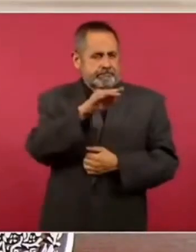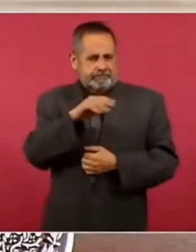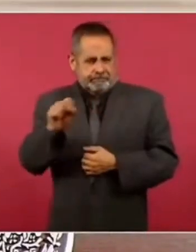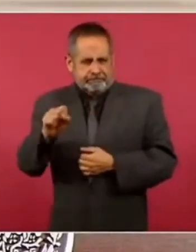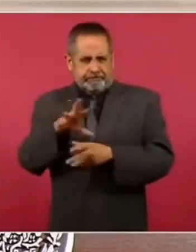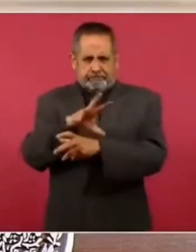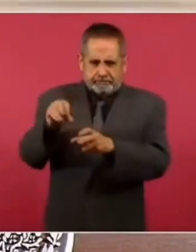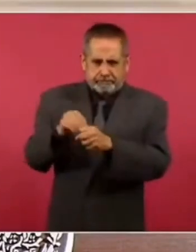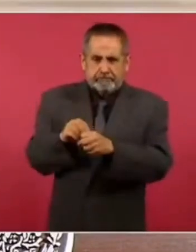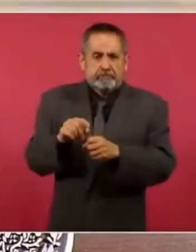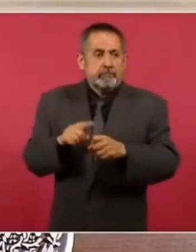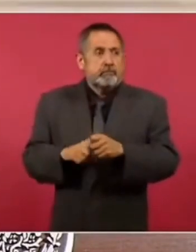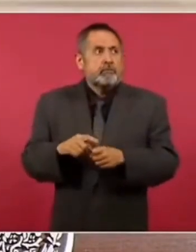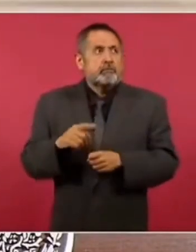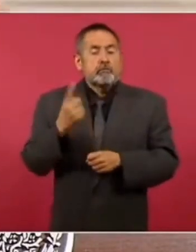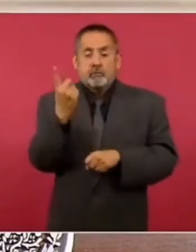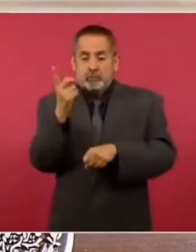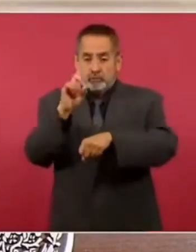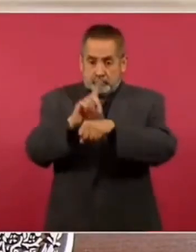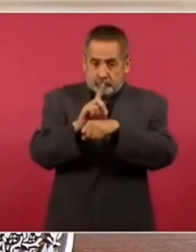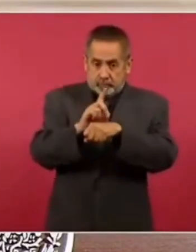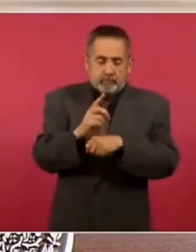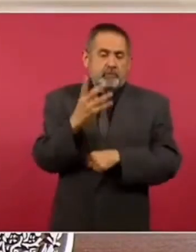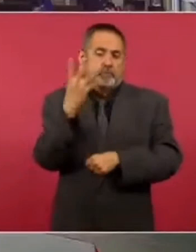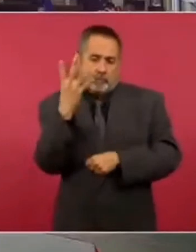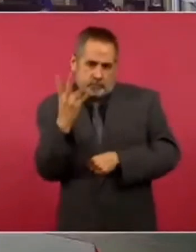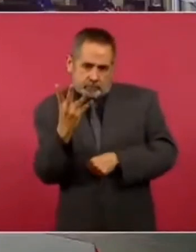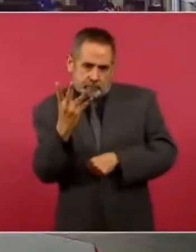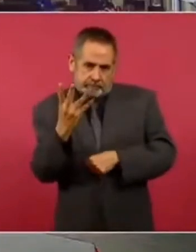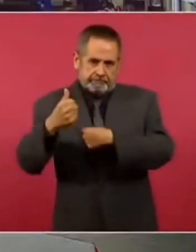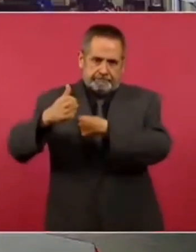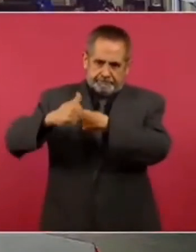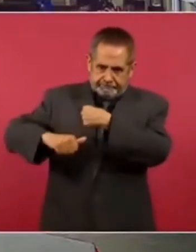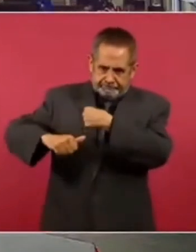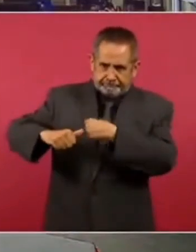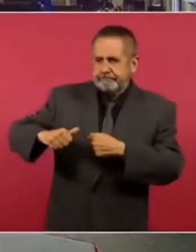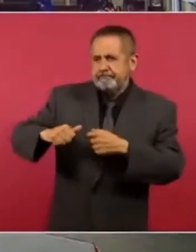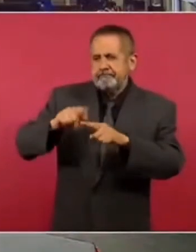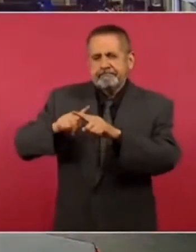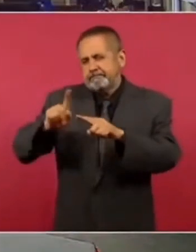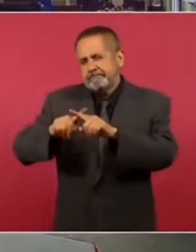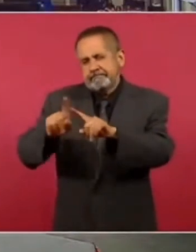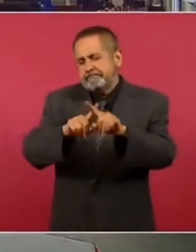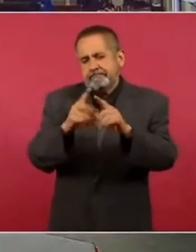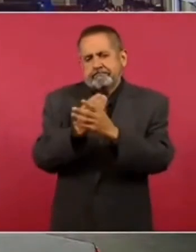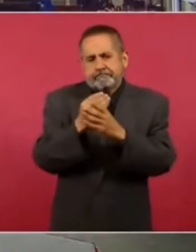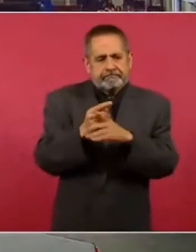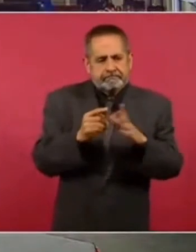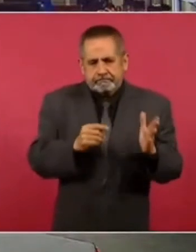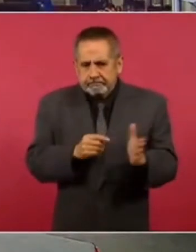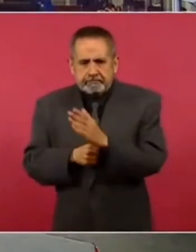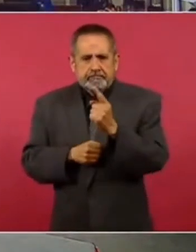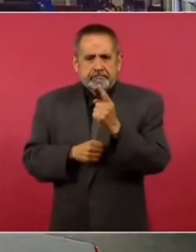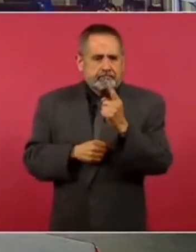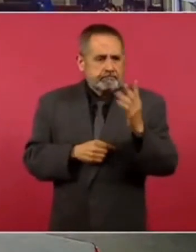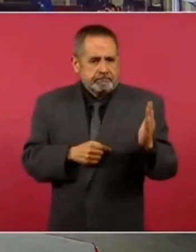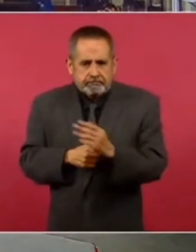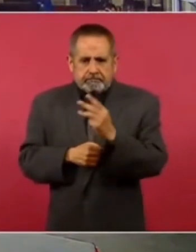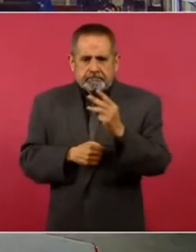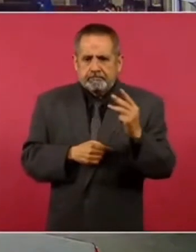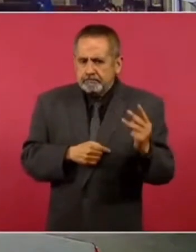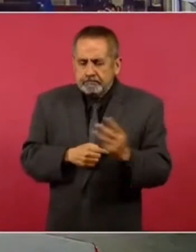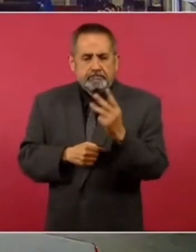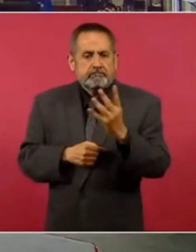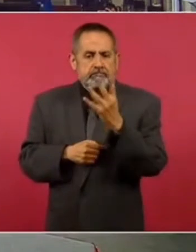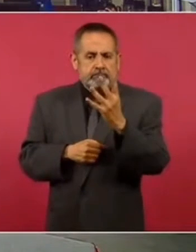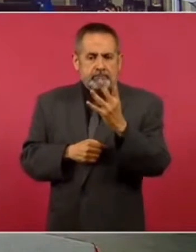que alcanza 4 cirugías diarias por cada uno de los quirófanos. Aquí lo que tenemos es cómo vamos por estado. En el